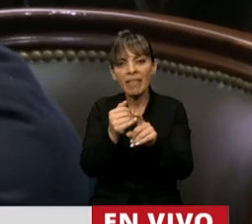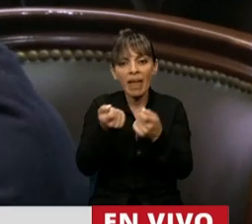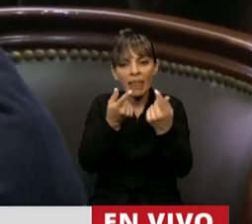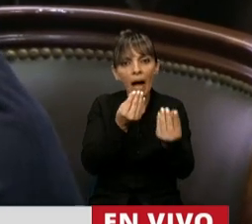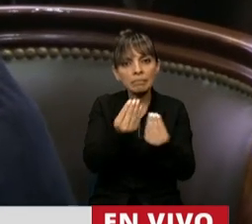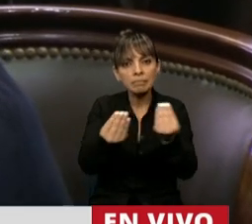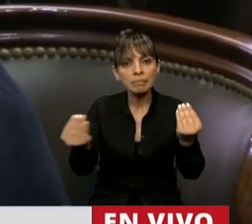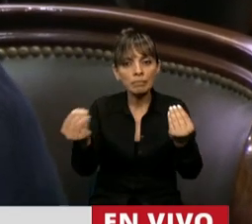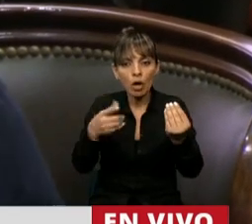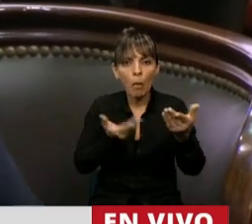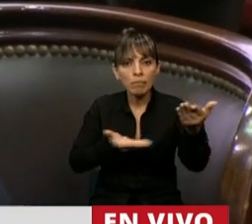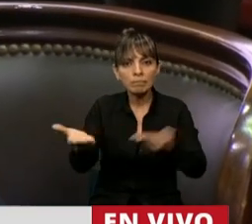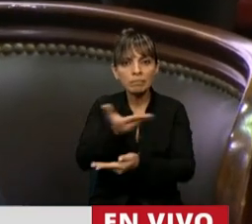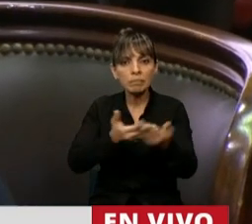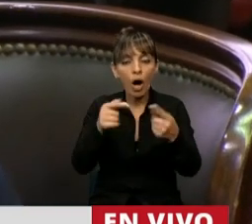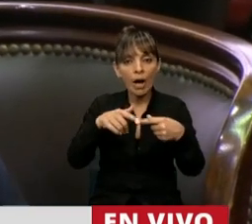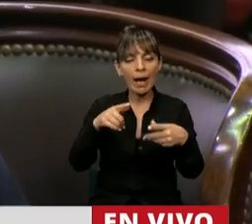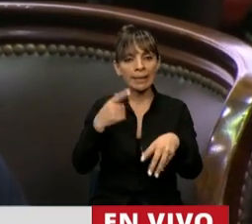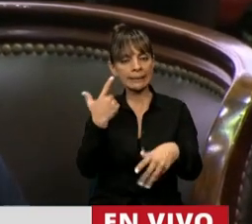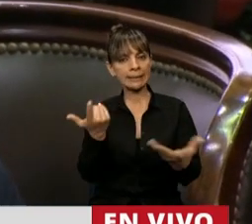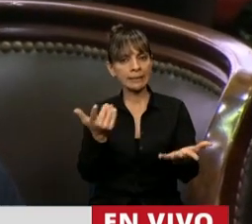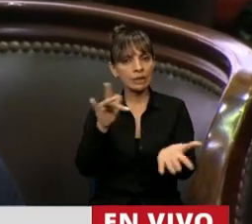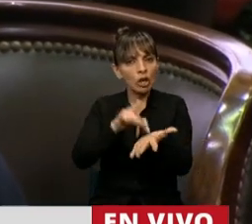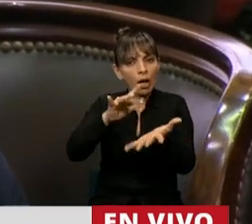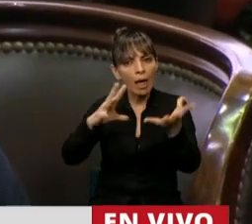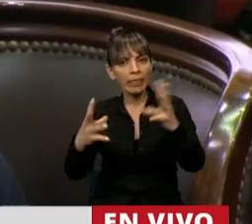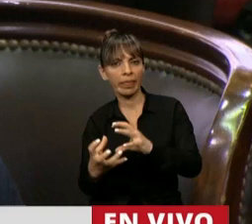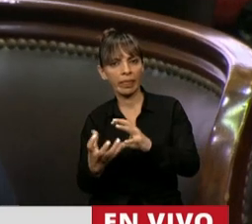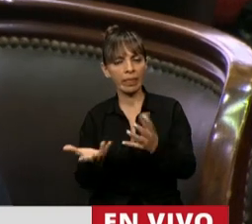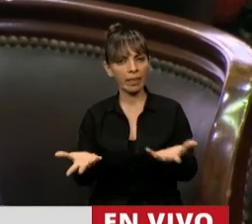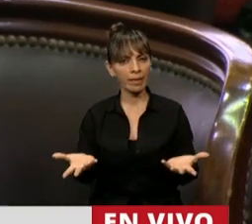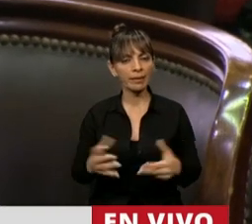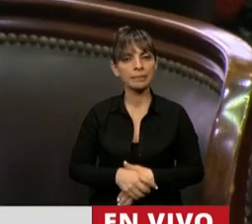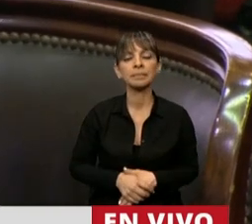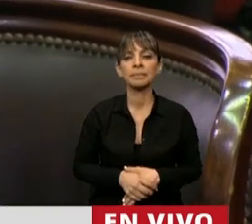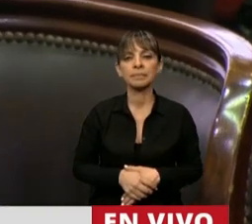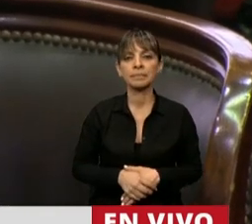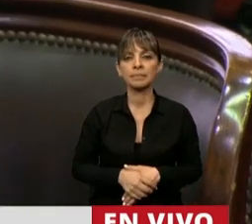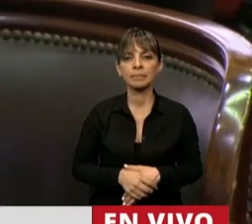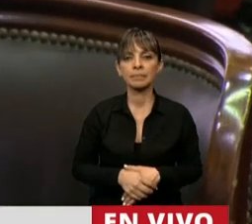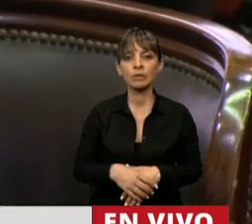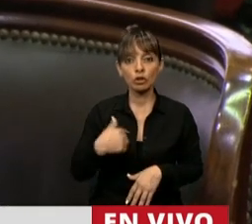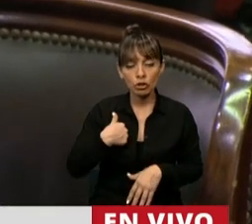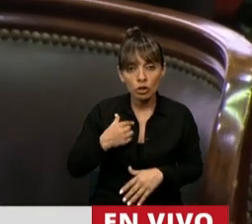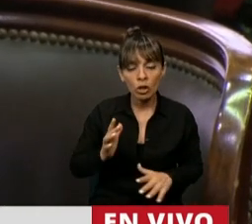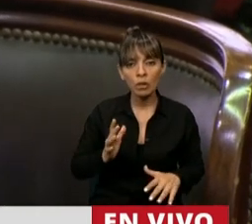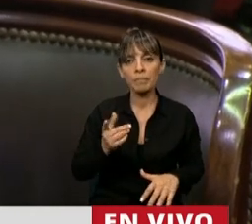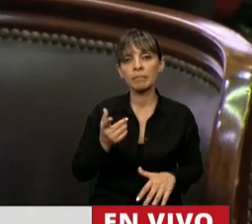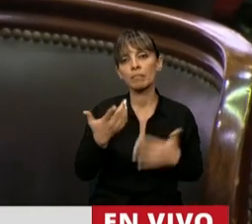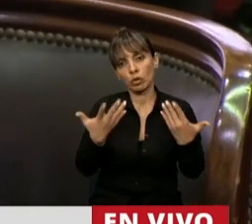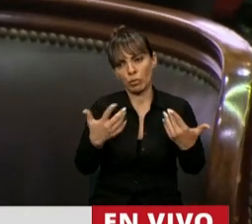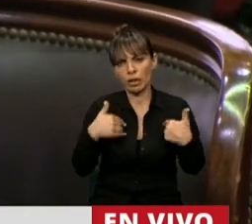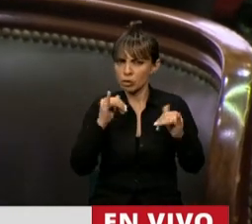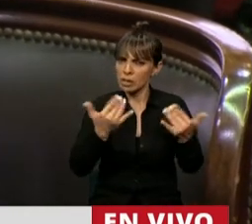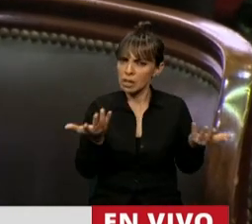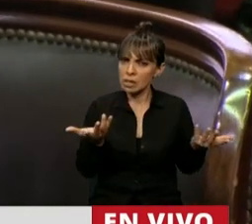están hoy siendo perjudicados indirectamente. Yo, por supuesto que